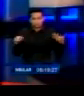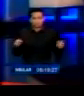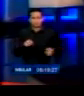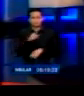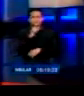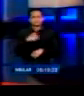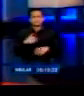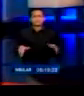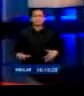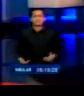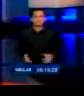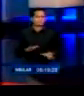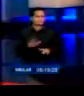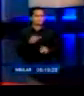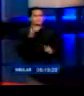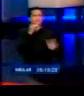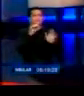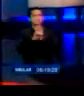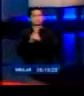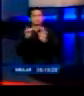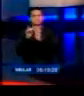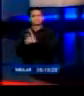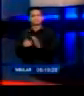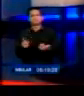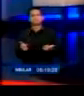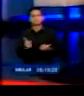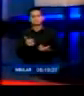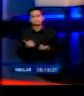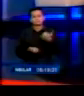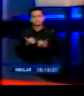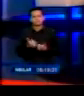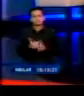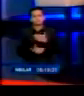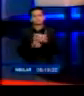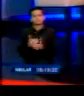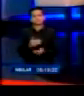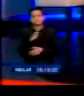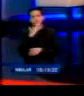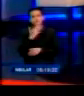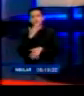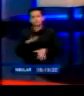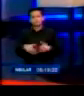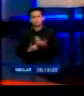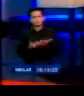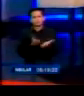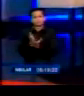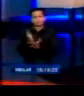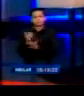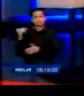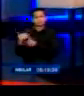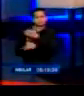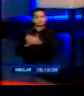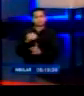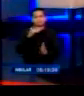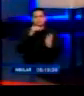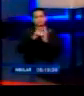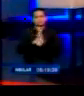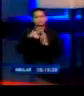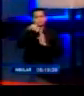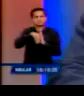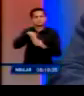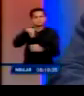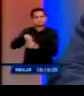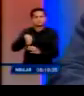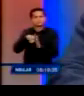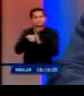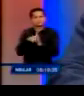usted menciona. Comencemos por los depósitos. ¿Cuál ha sido la evolución de los depósitos en el Ecuador en los últimos años? Bueno, Carlos,